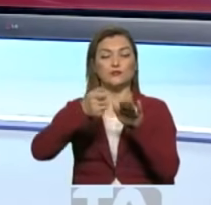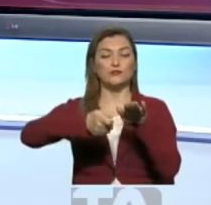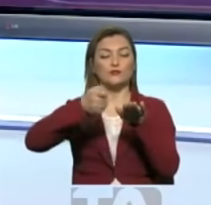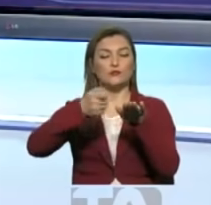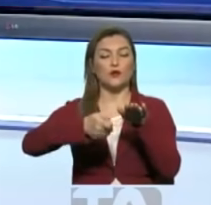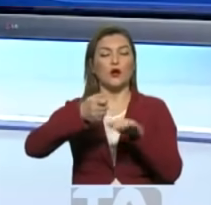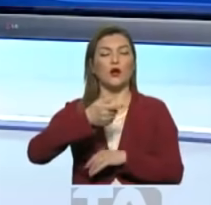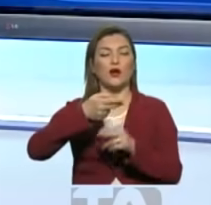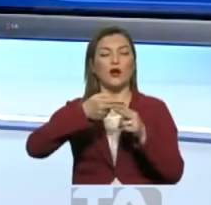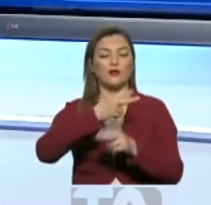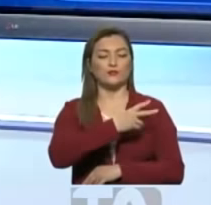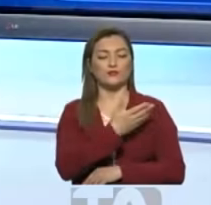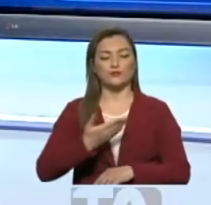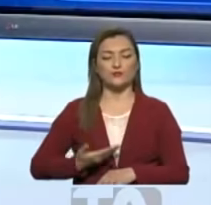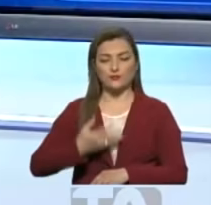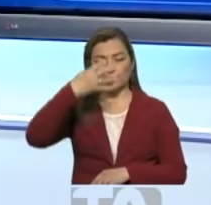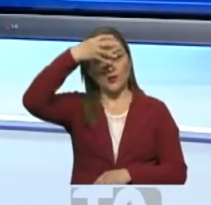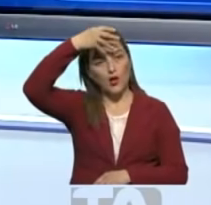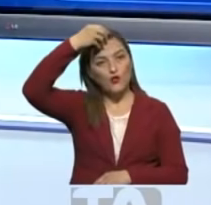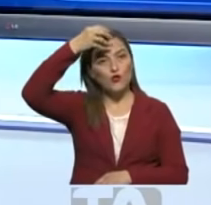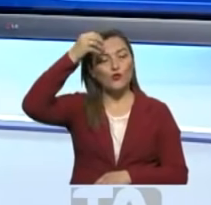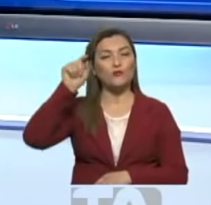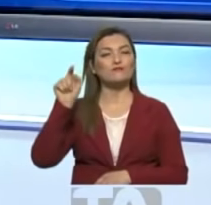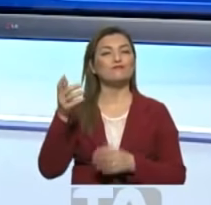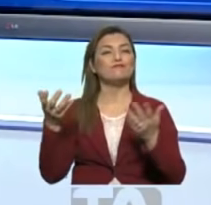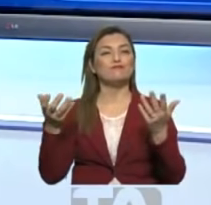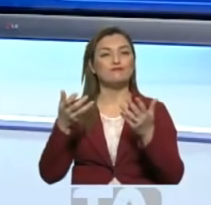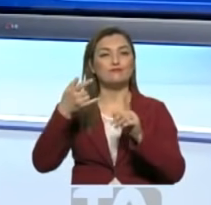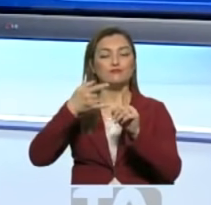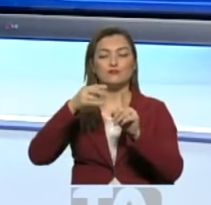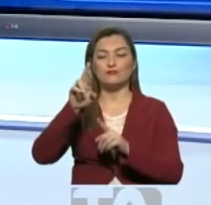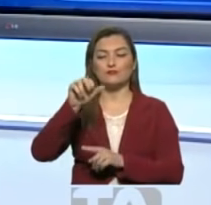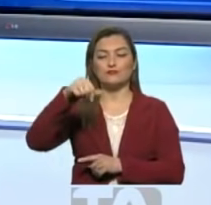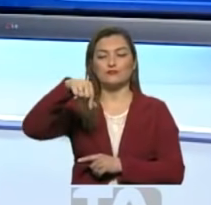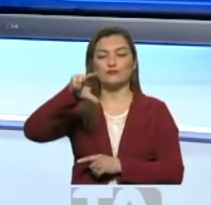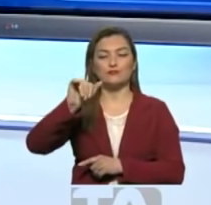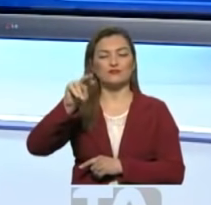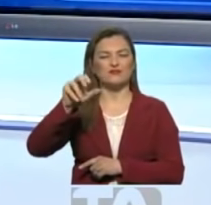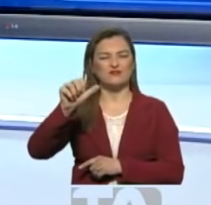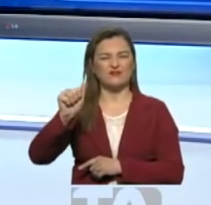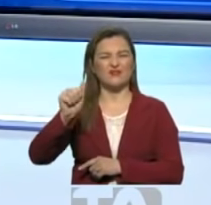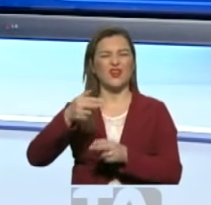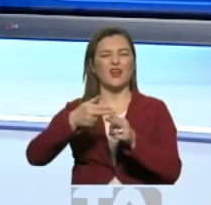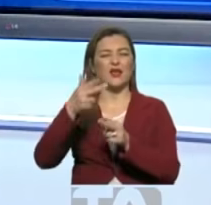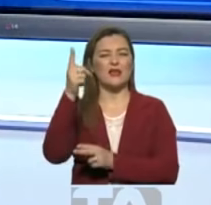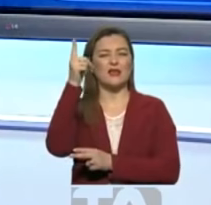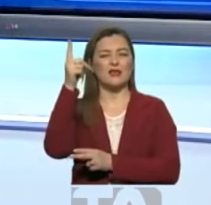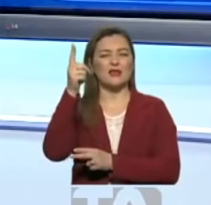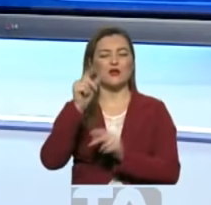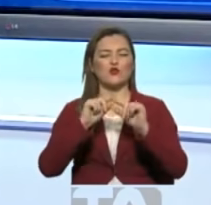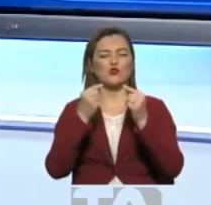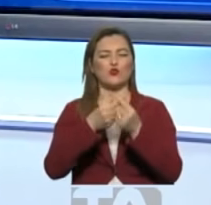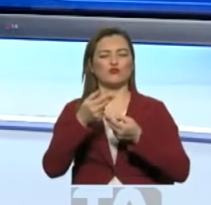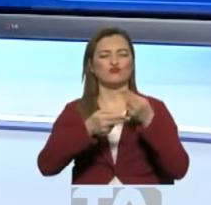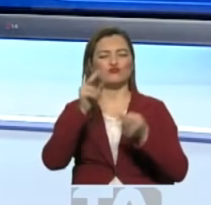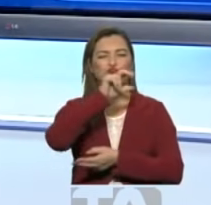de Jorge Glass y de alias Rasquiña, fue asesinado por sicarios. El hecho ocurrió en el transitado sector de las